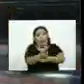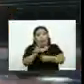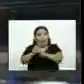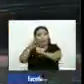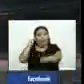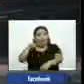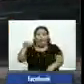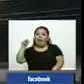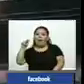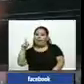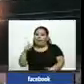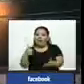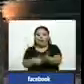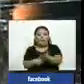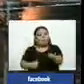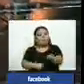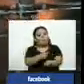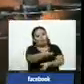anda y de la comuna.